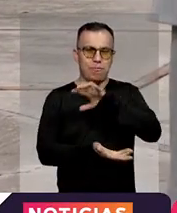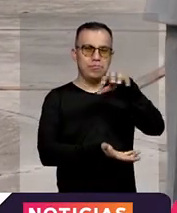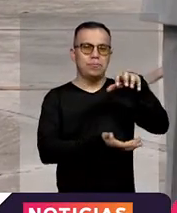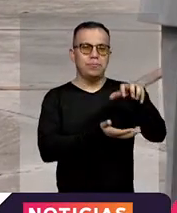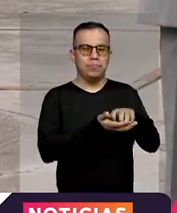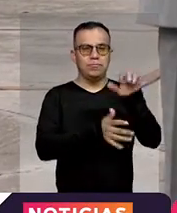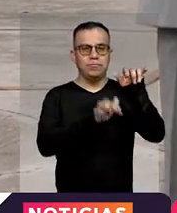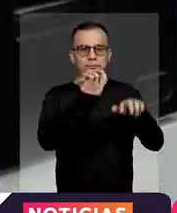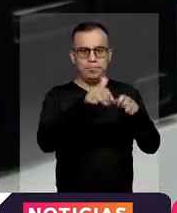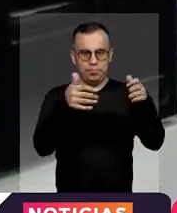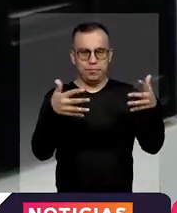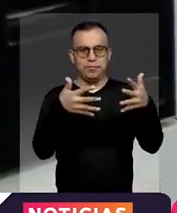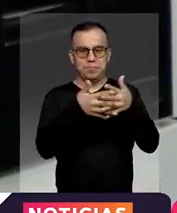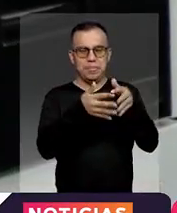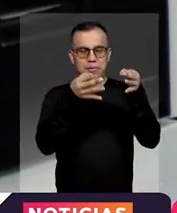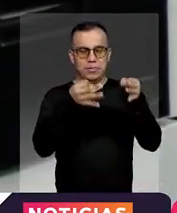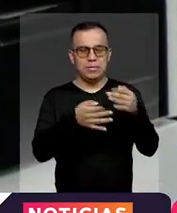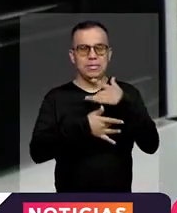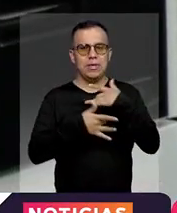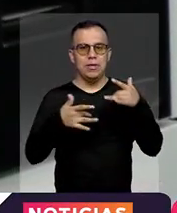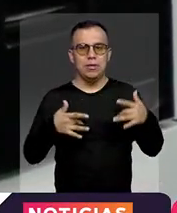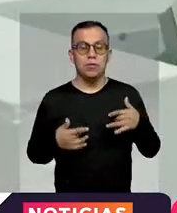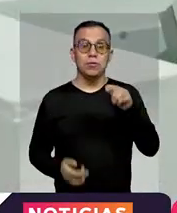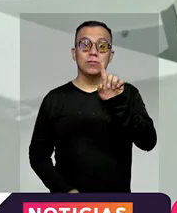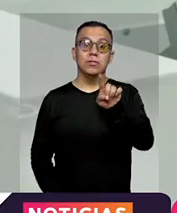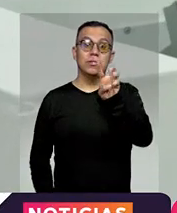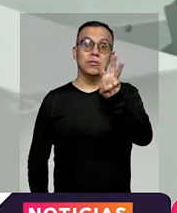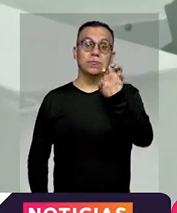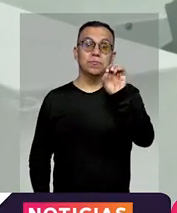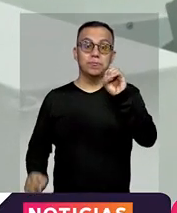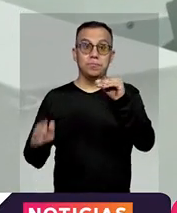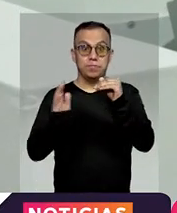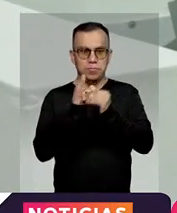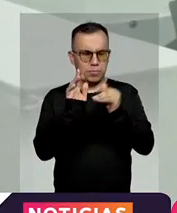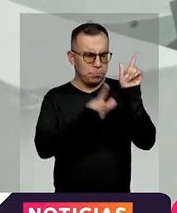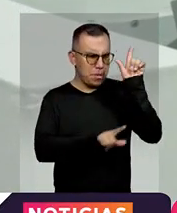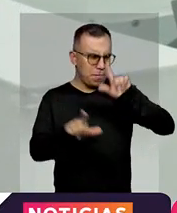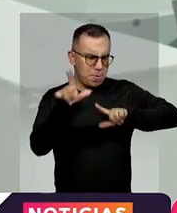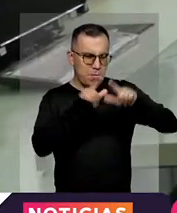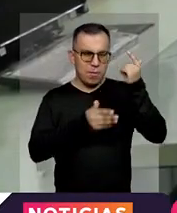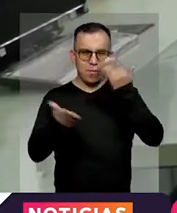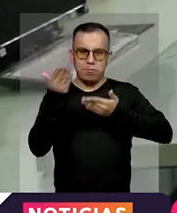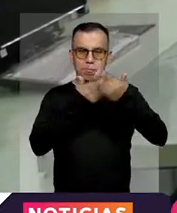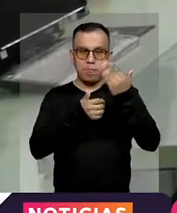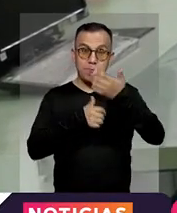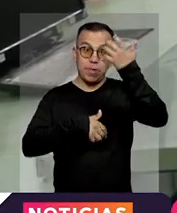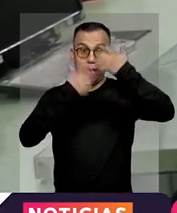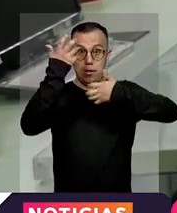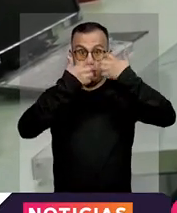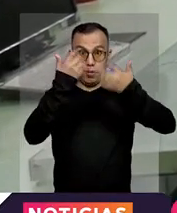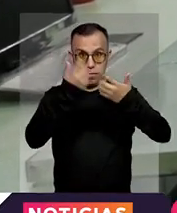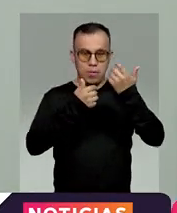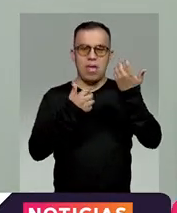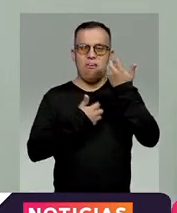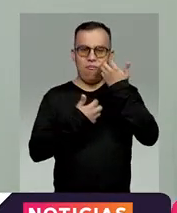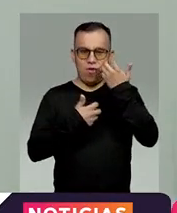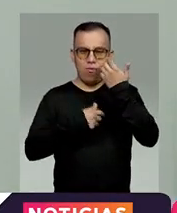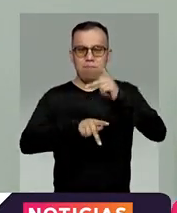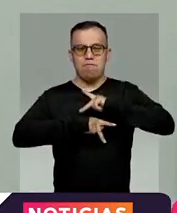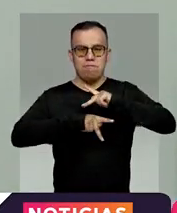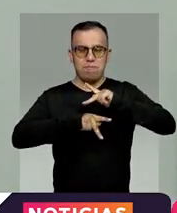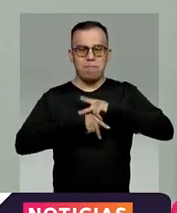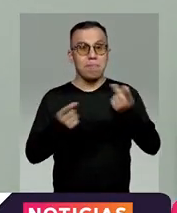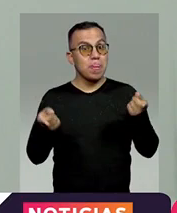la Secretaría de Salud. 180.000 muestras se podrán analizar en este laboratorio, tanto de exámenes relacionados con enfermedades